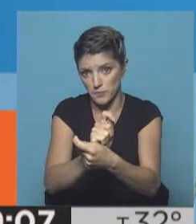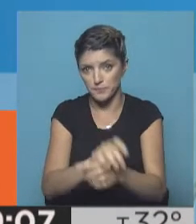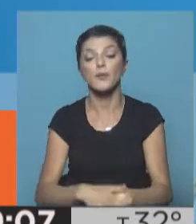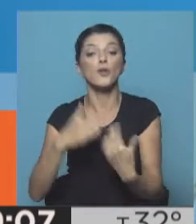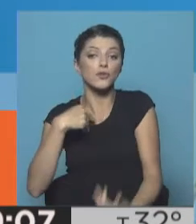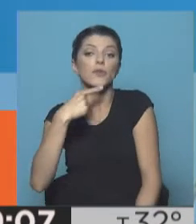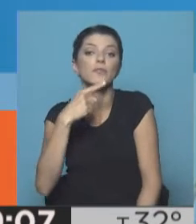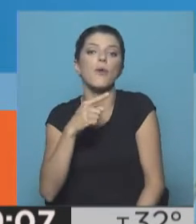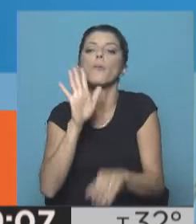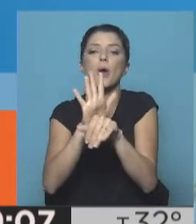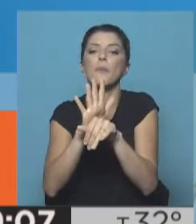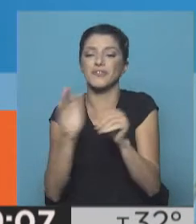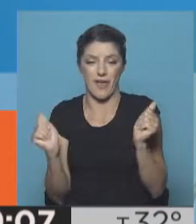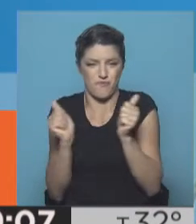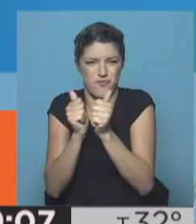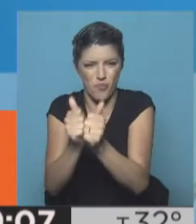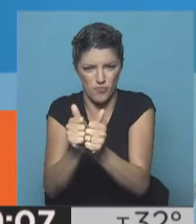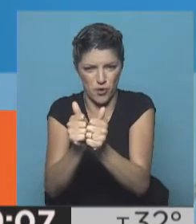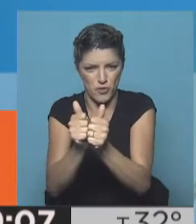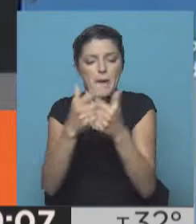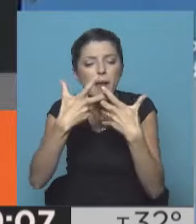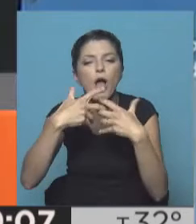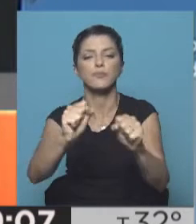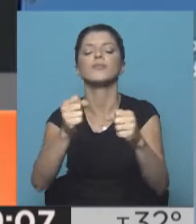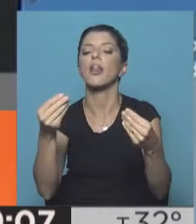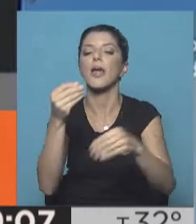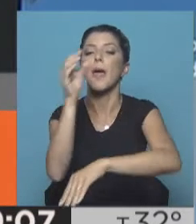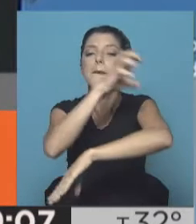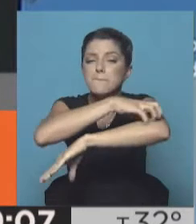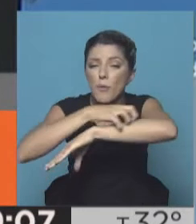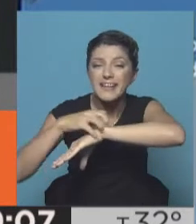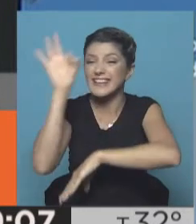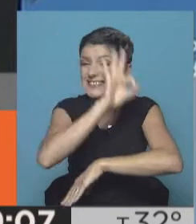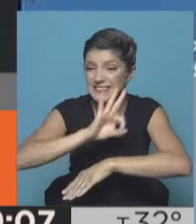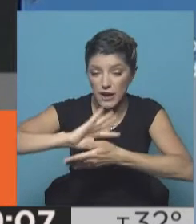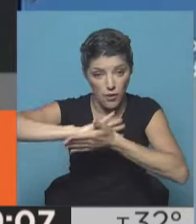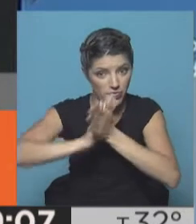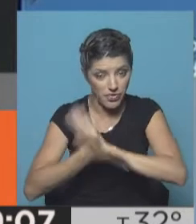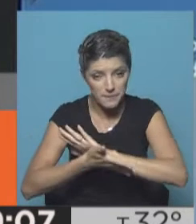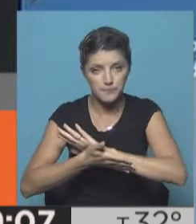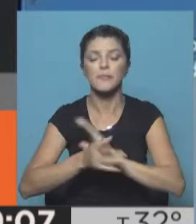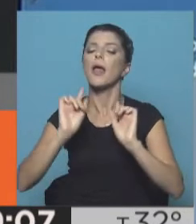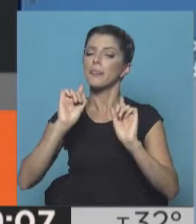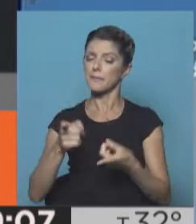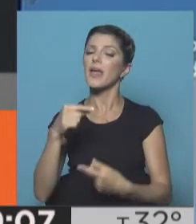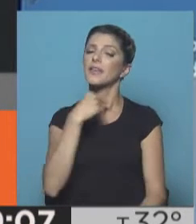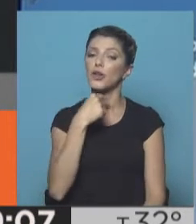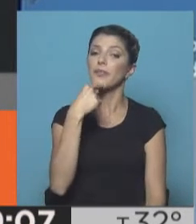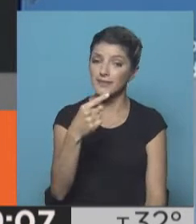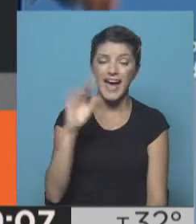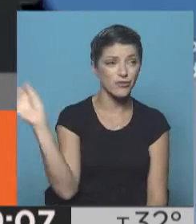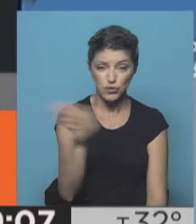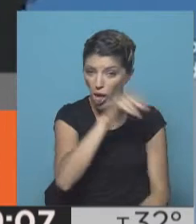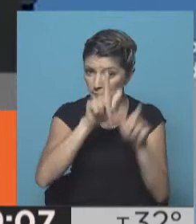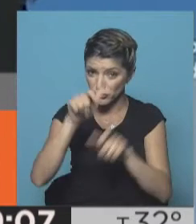llamamos caminar juntos hacia pobreza cero. Y también quiero decirles a toda esta cantidad enorme de argentinos que